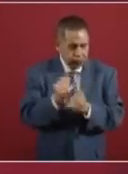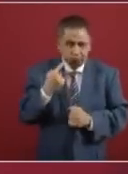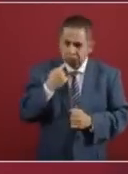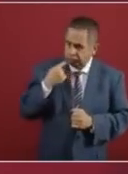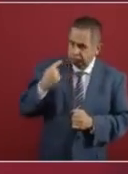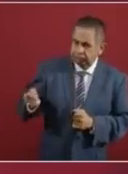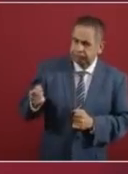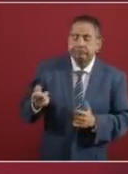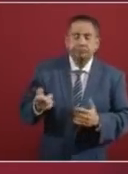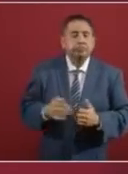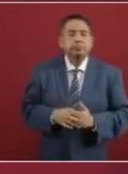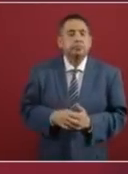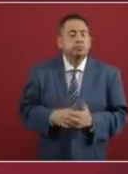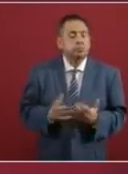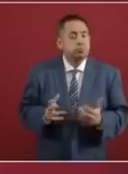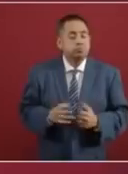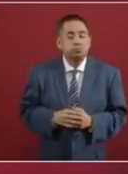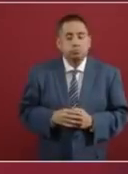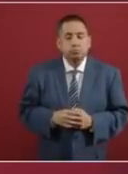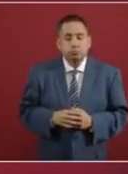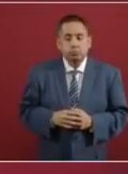y